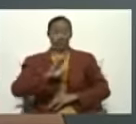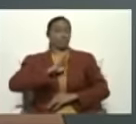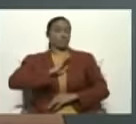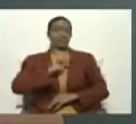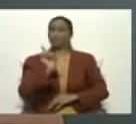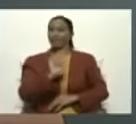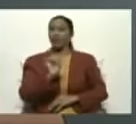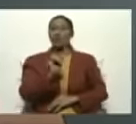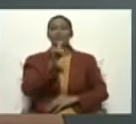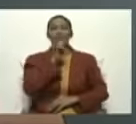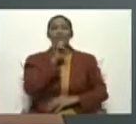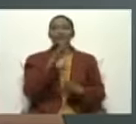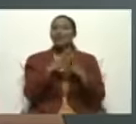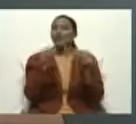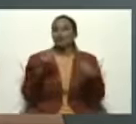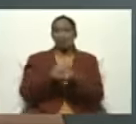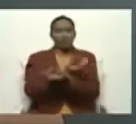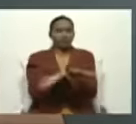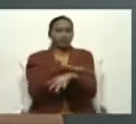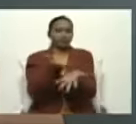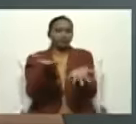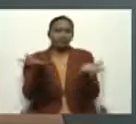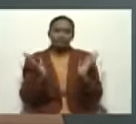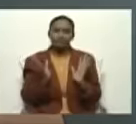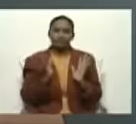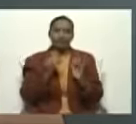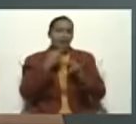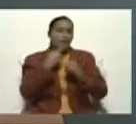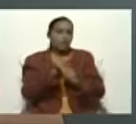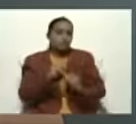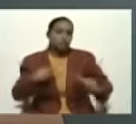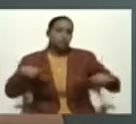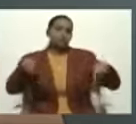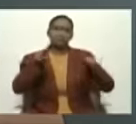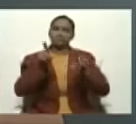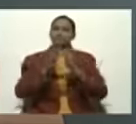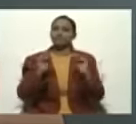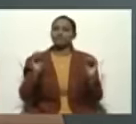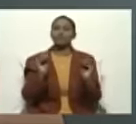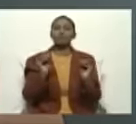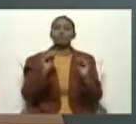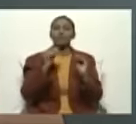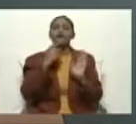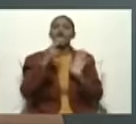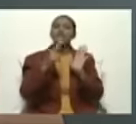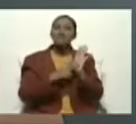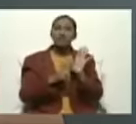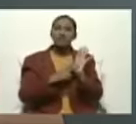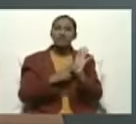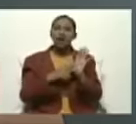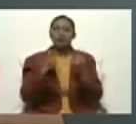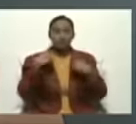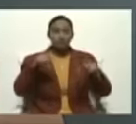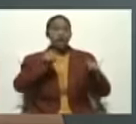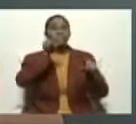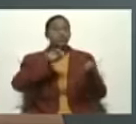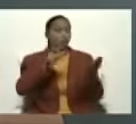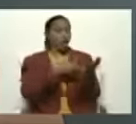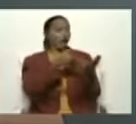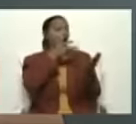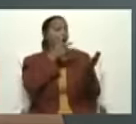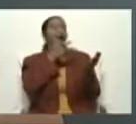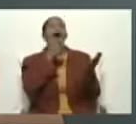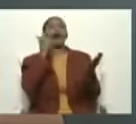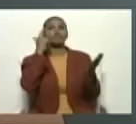eso hay que estar siempre evaluando, decir lo correcto, lo justo, lo oportuno para que no se tergiverse, aunque